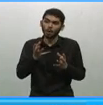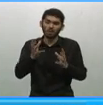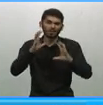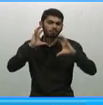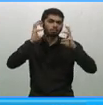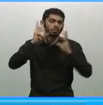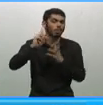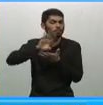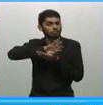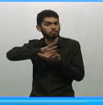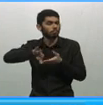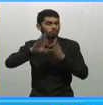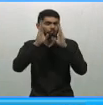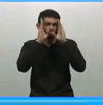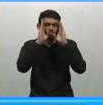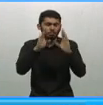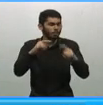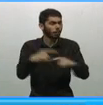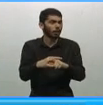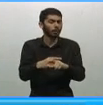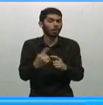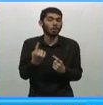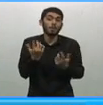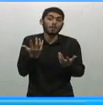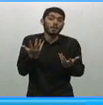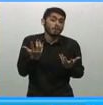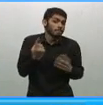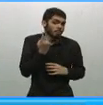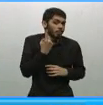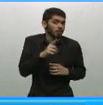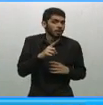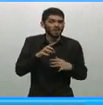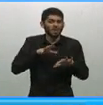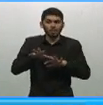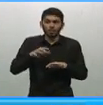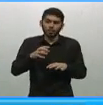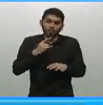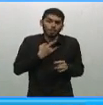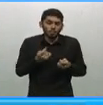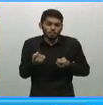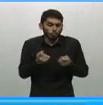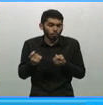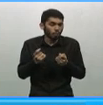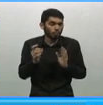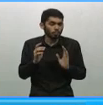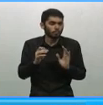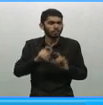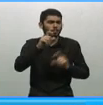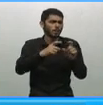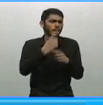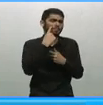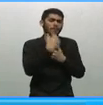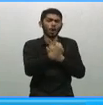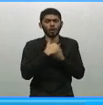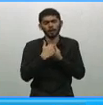concentrarse solamente en el partido Pero bueno Son son situaciones que tengo que manejar yo mismo pero los que me conocen